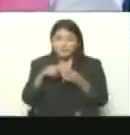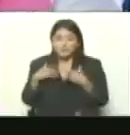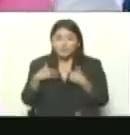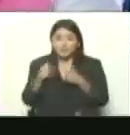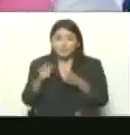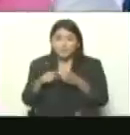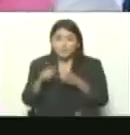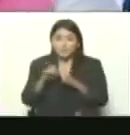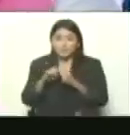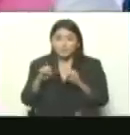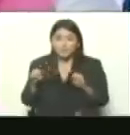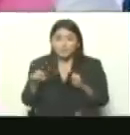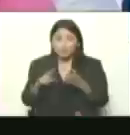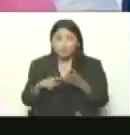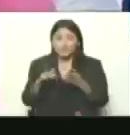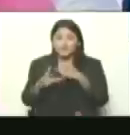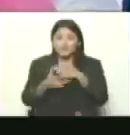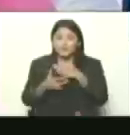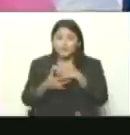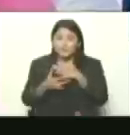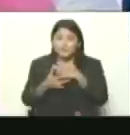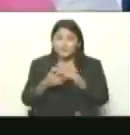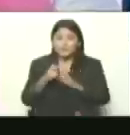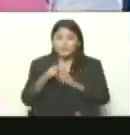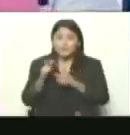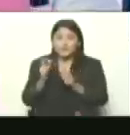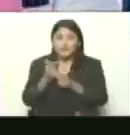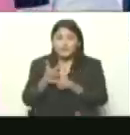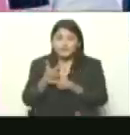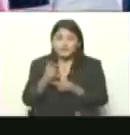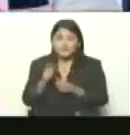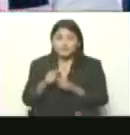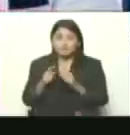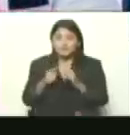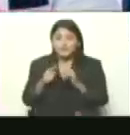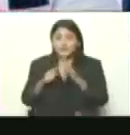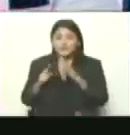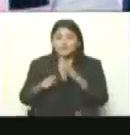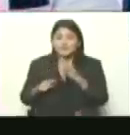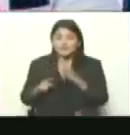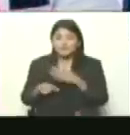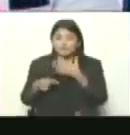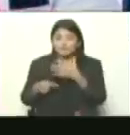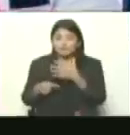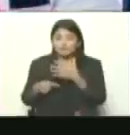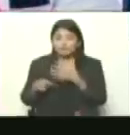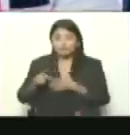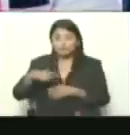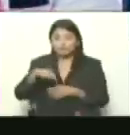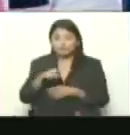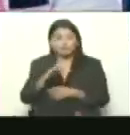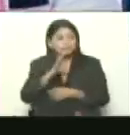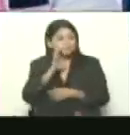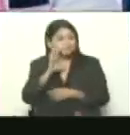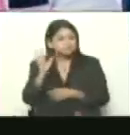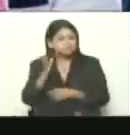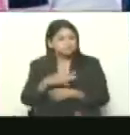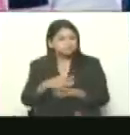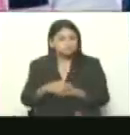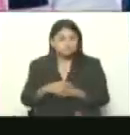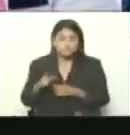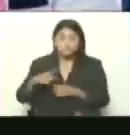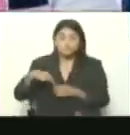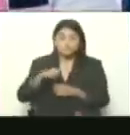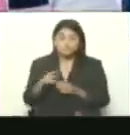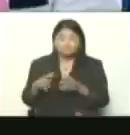de la educación, de la tecnología, del gas, de la electricidad. Todo ese comando a la disposición del sector